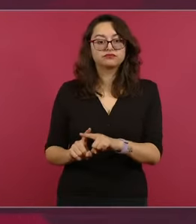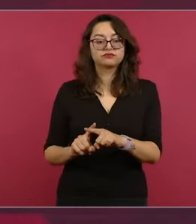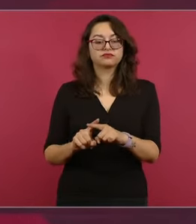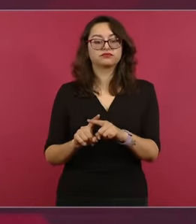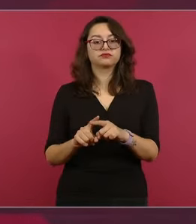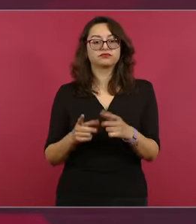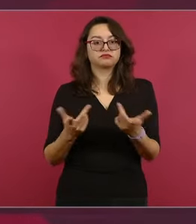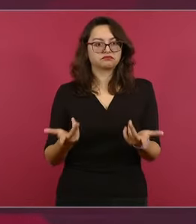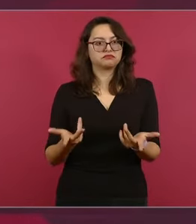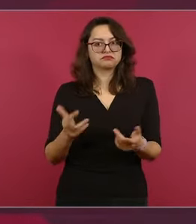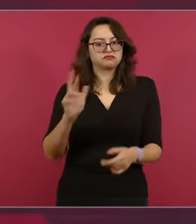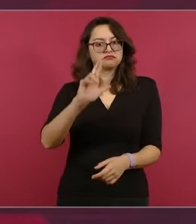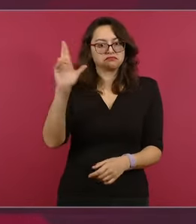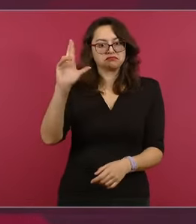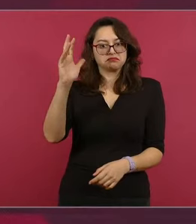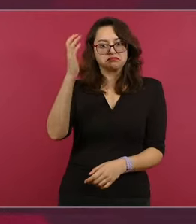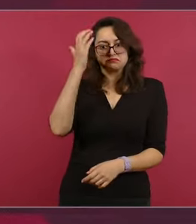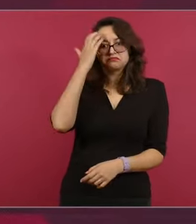le dieron